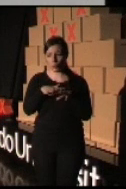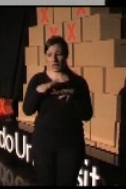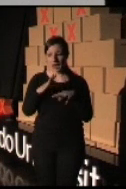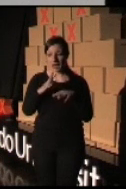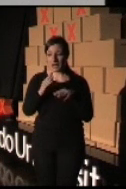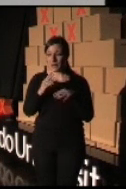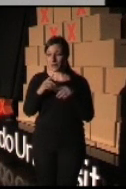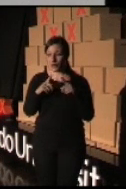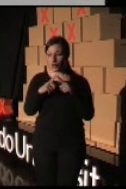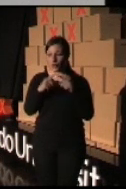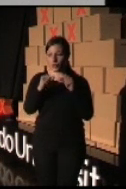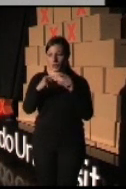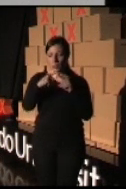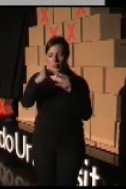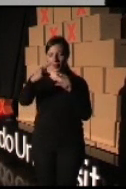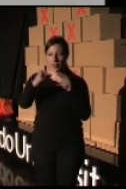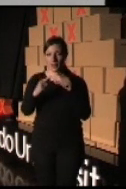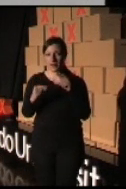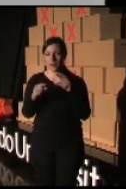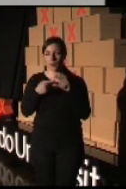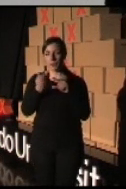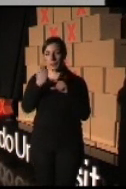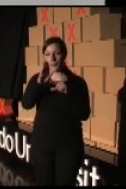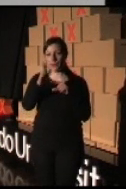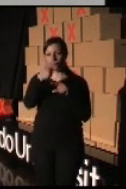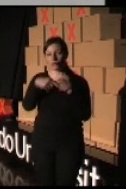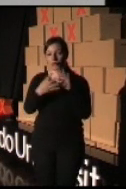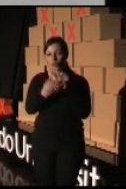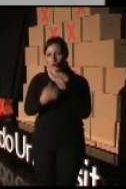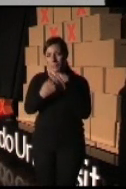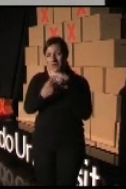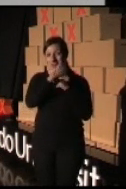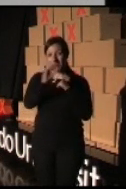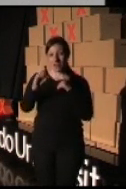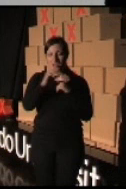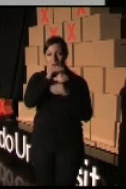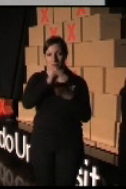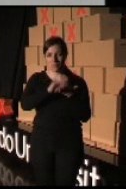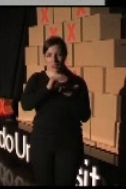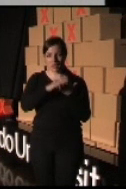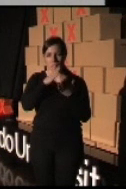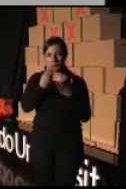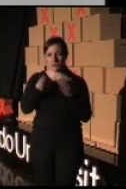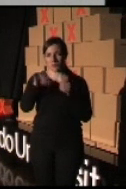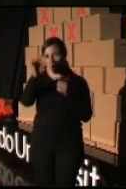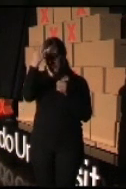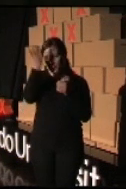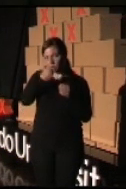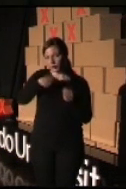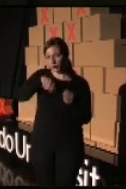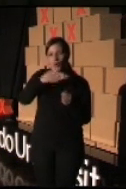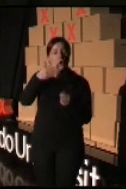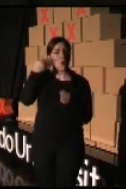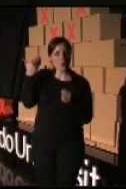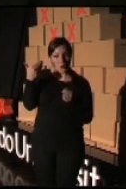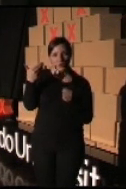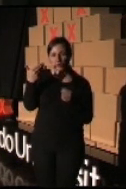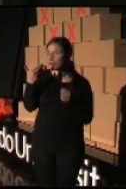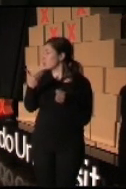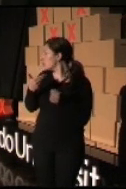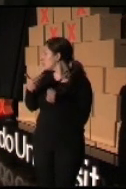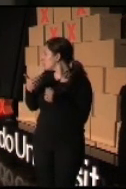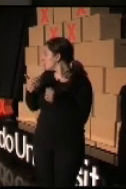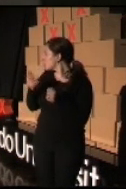química representada, y la fotocopiamos 100 veces con uno de estos inventos que tan orgullosos estamos de haber generado, veremos